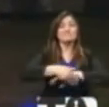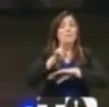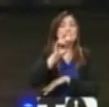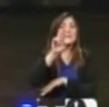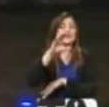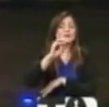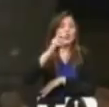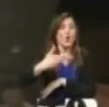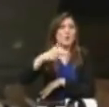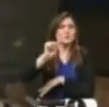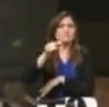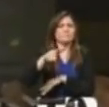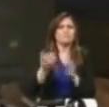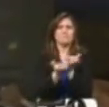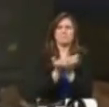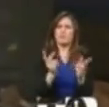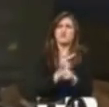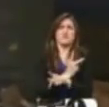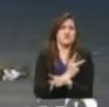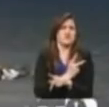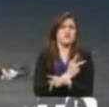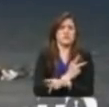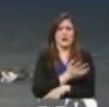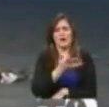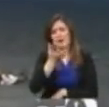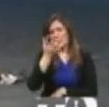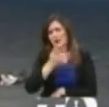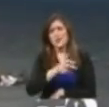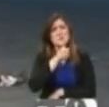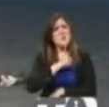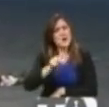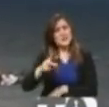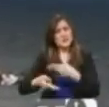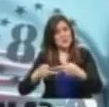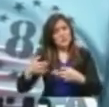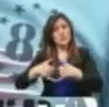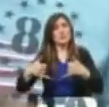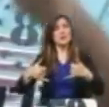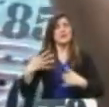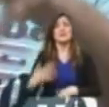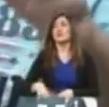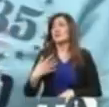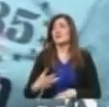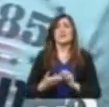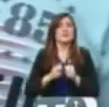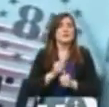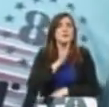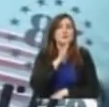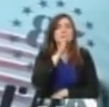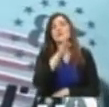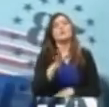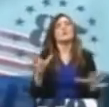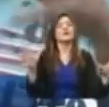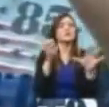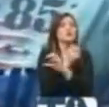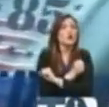basura es el punto de atención e indignación. Los negocios son los más afectados. Siempre, siempre es así. A esta hora de la